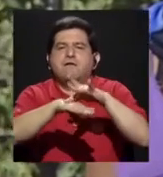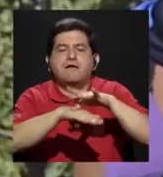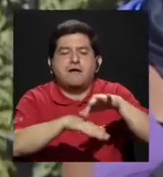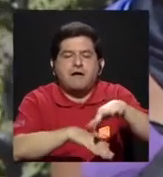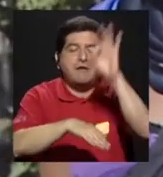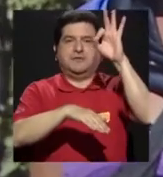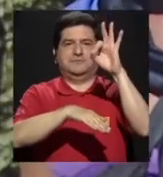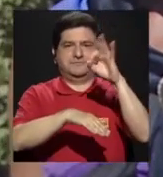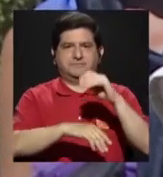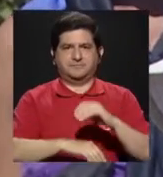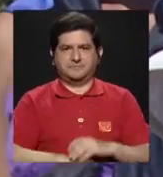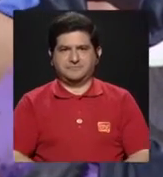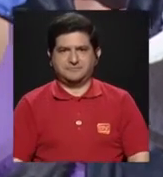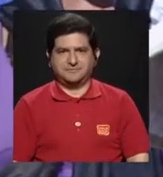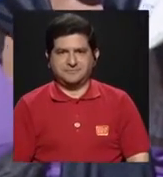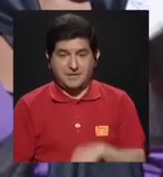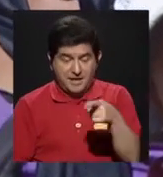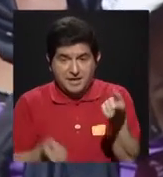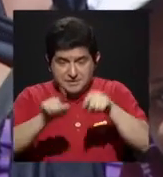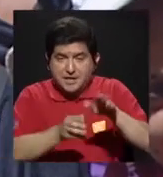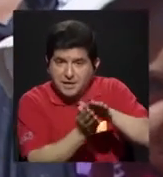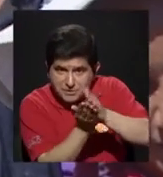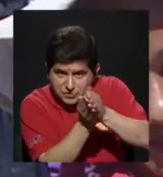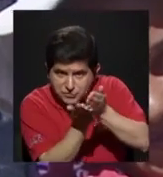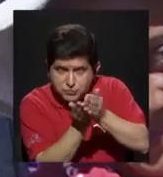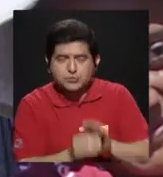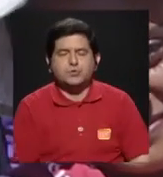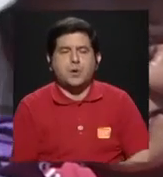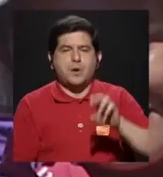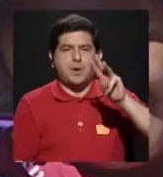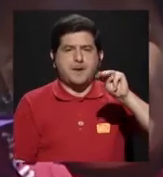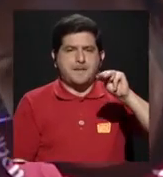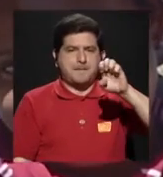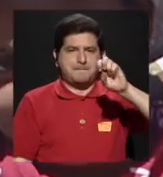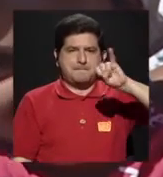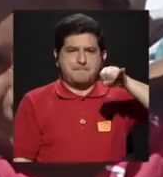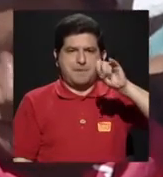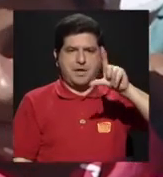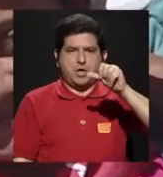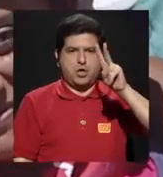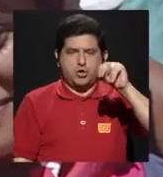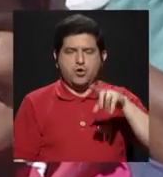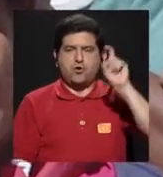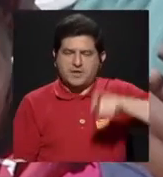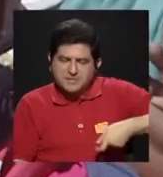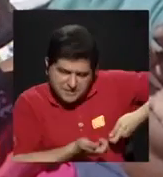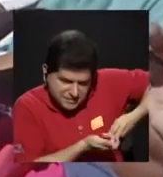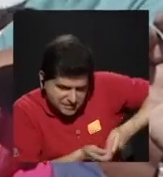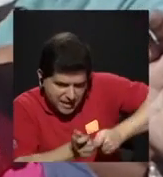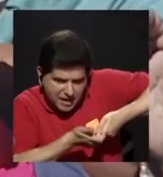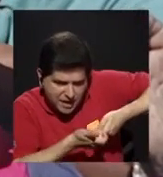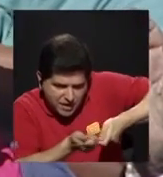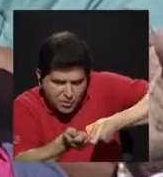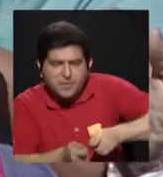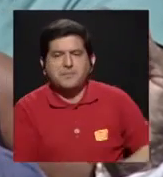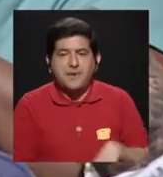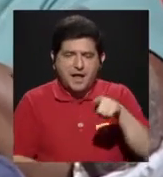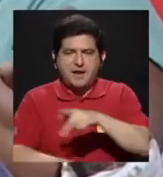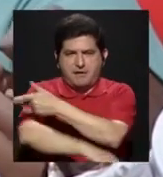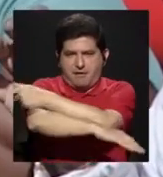tocando, las pianguas. Los mejillones es con una pala. Usted va a los playones y